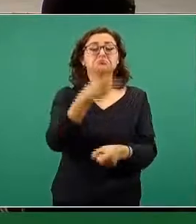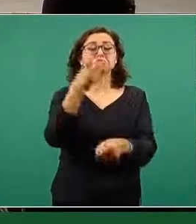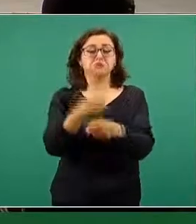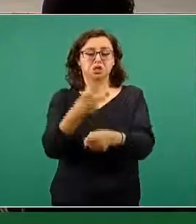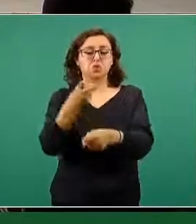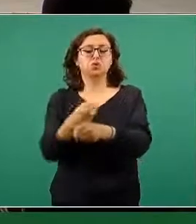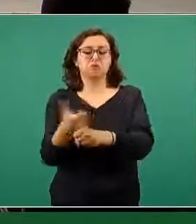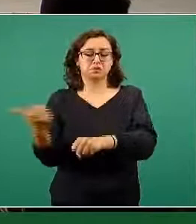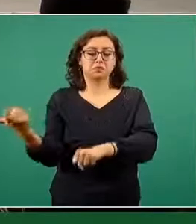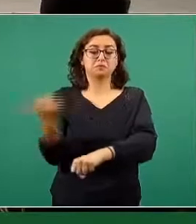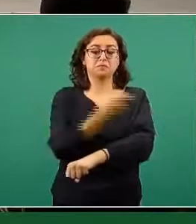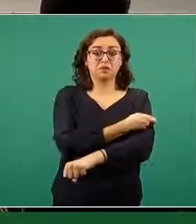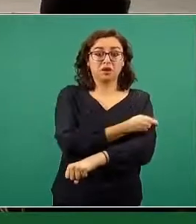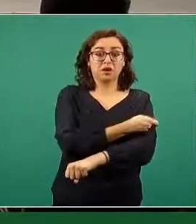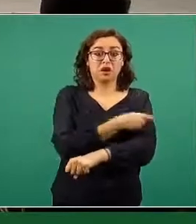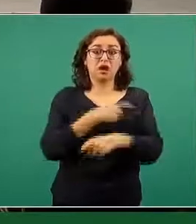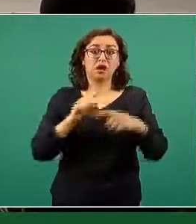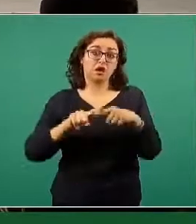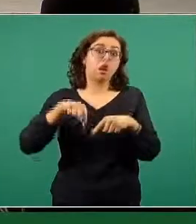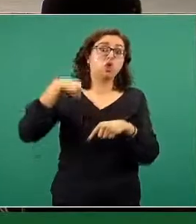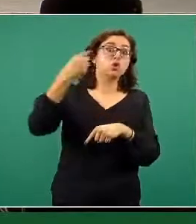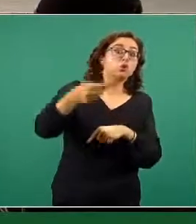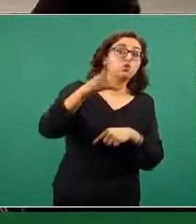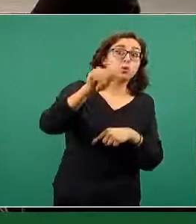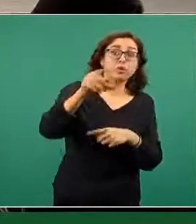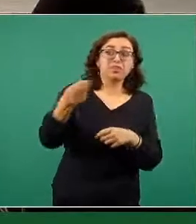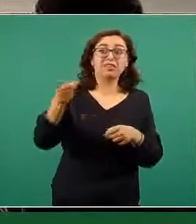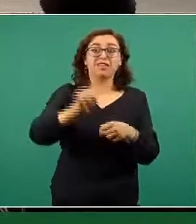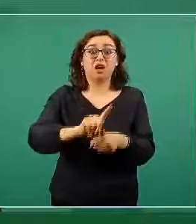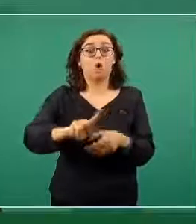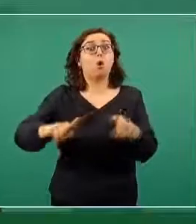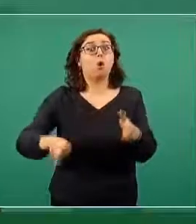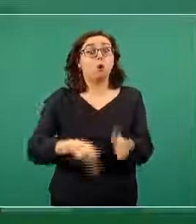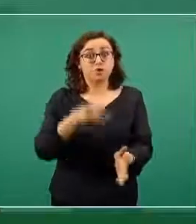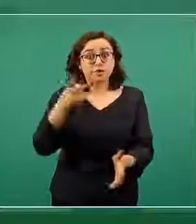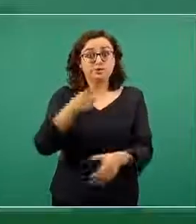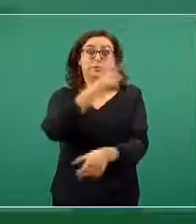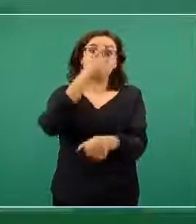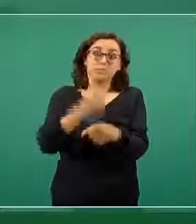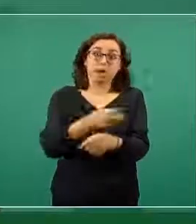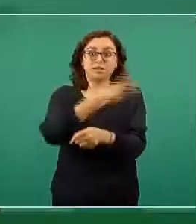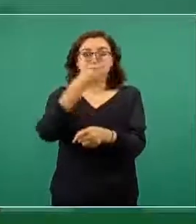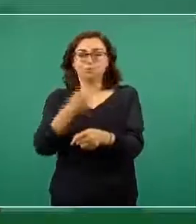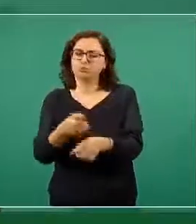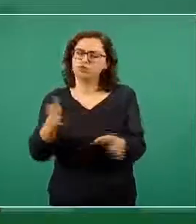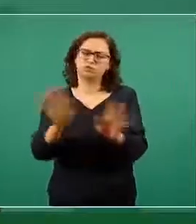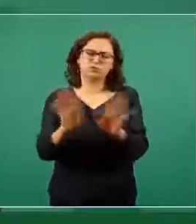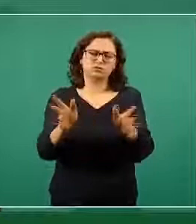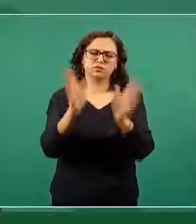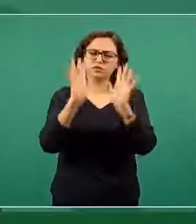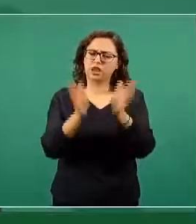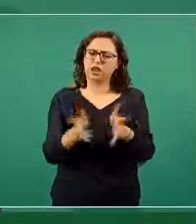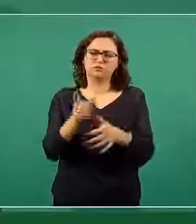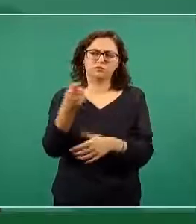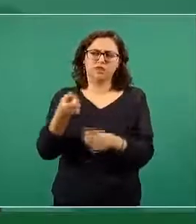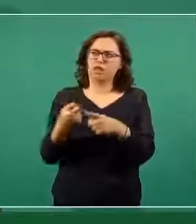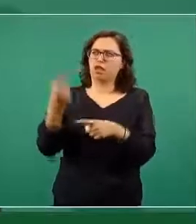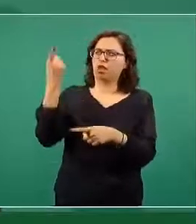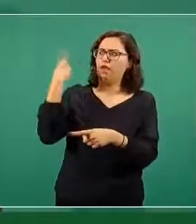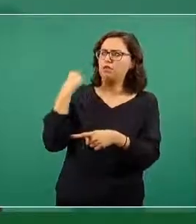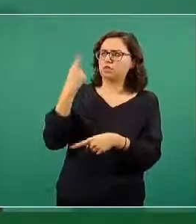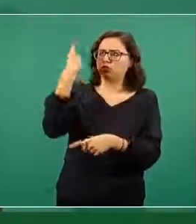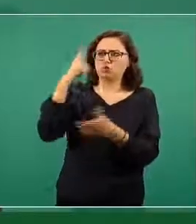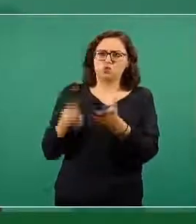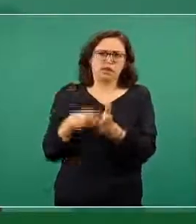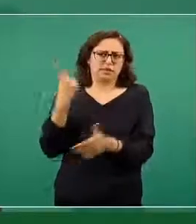dosis. No tendrían que reiniciar su esquema de vacunación. Se podría aplicar